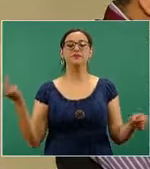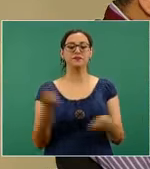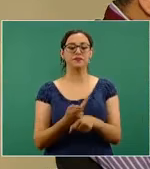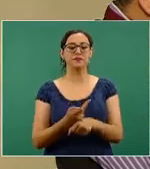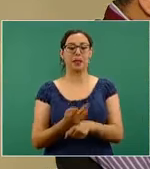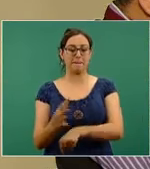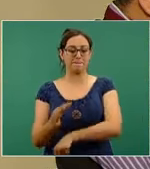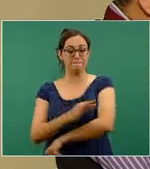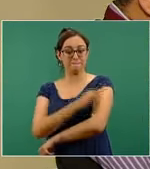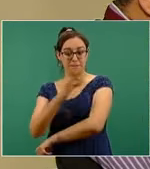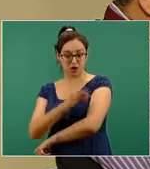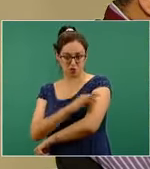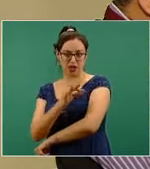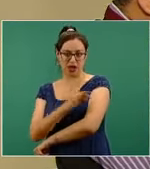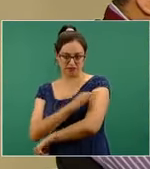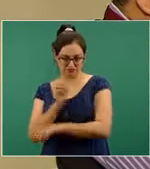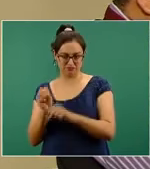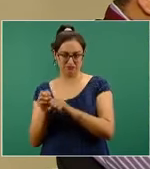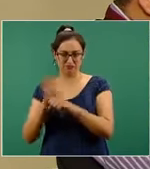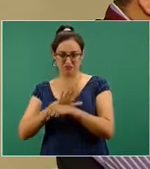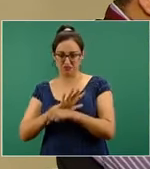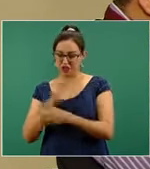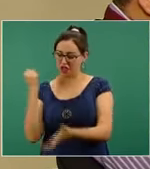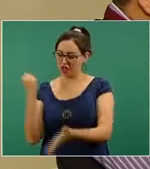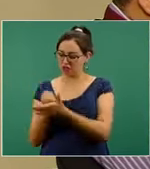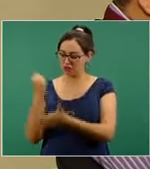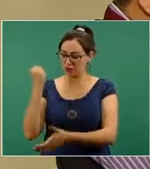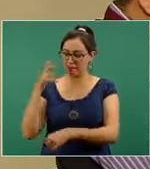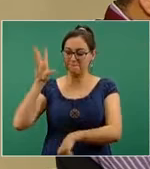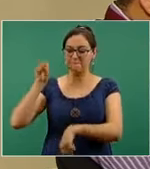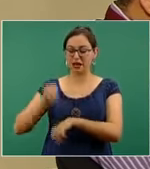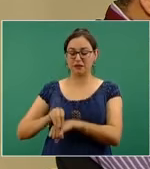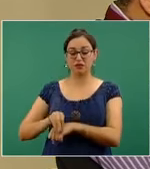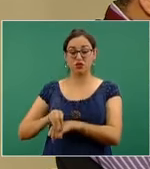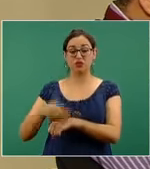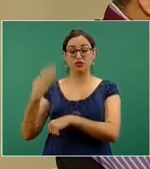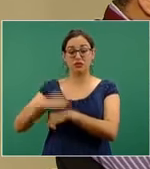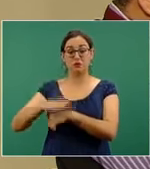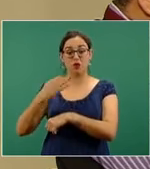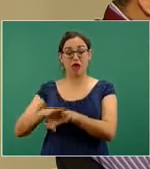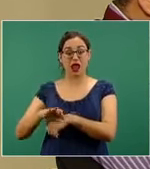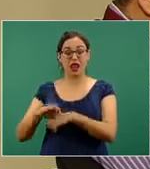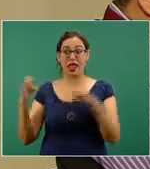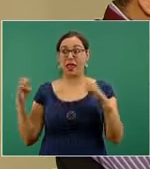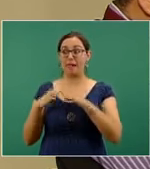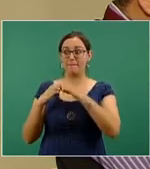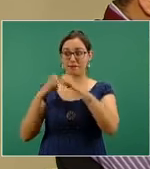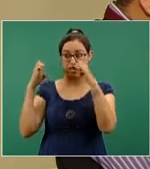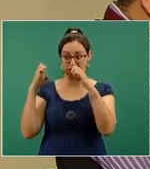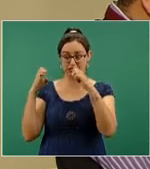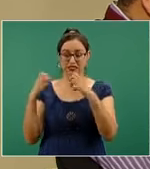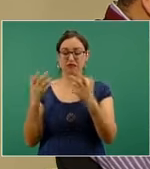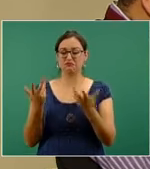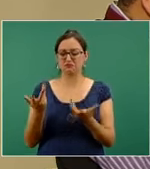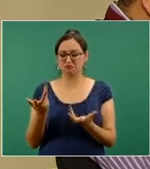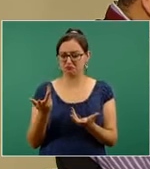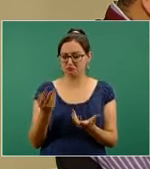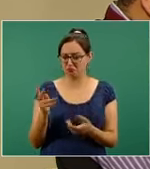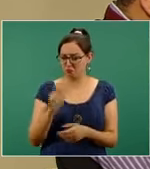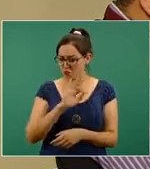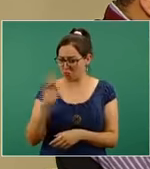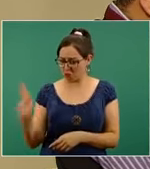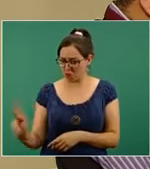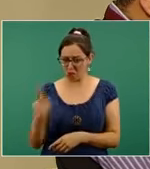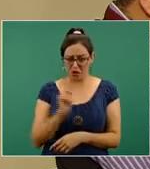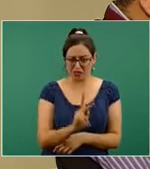se autorizó de emergencia, no hay la posibilidad de que Salud, a través de COFEPRIS, por supuesto, se